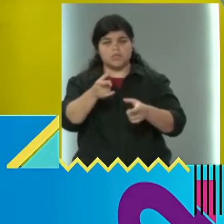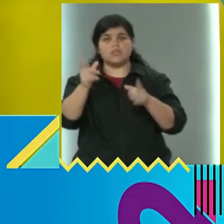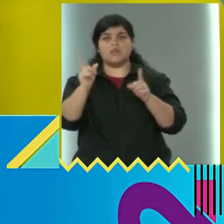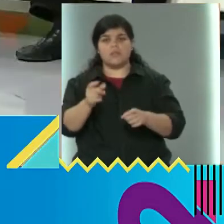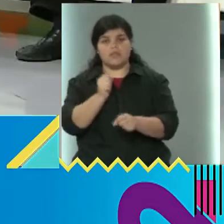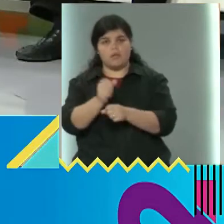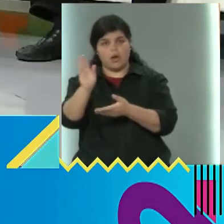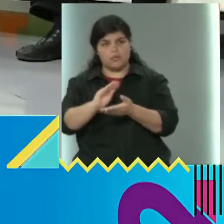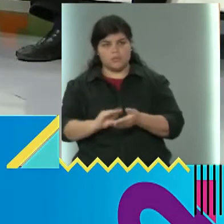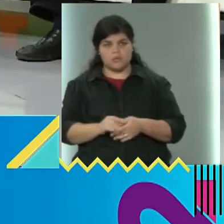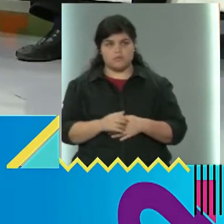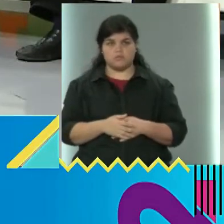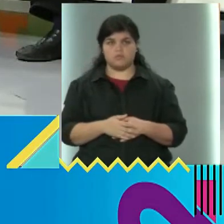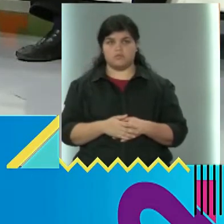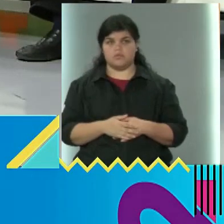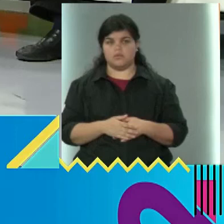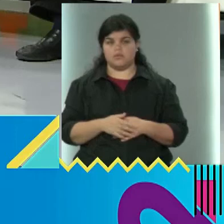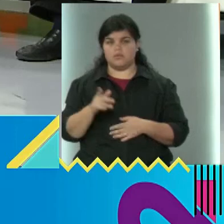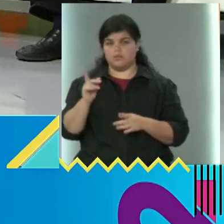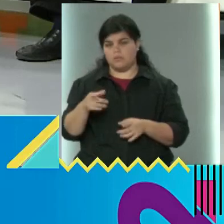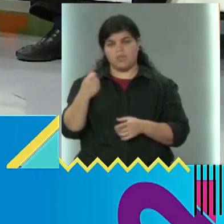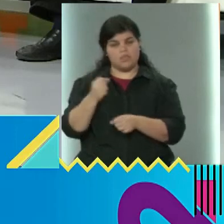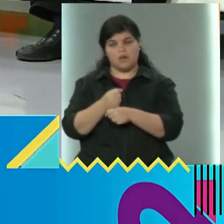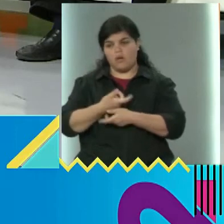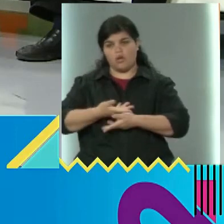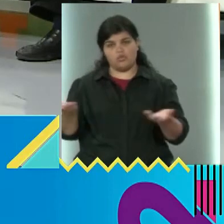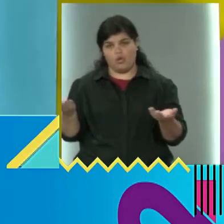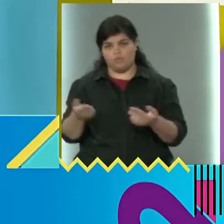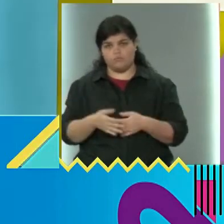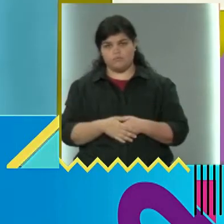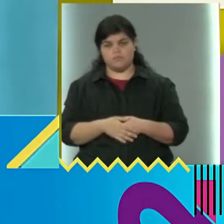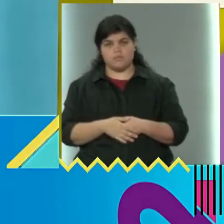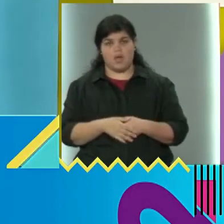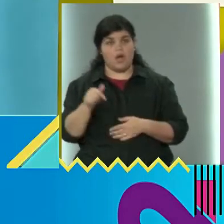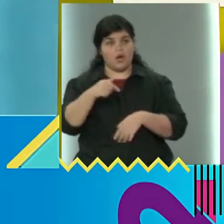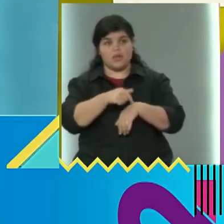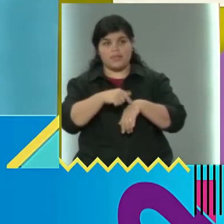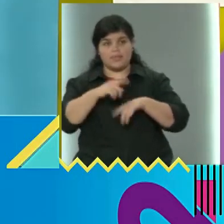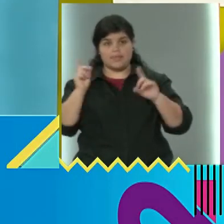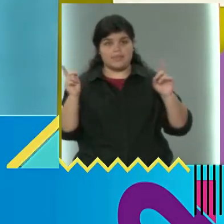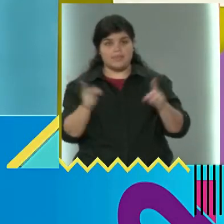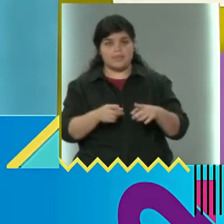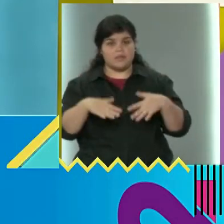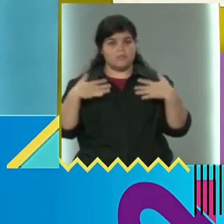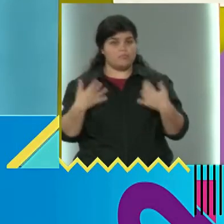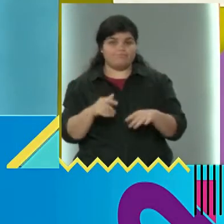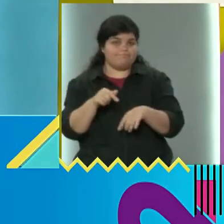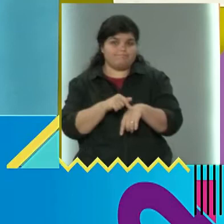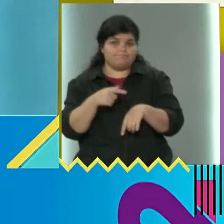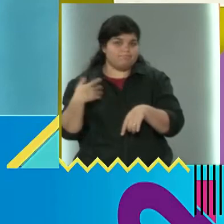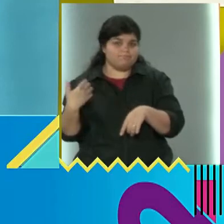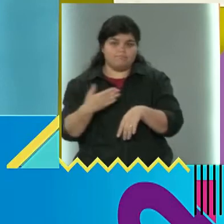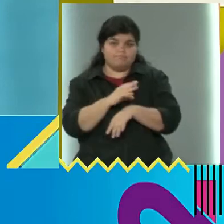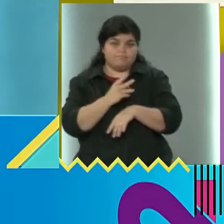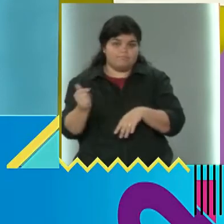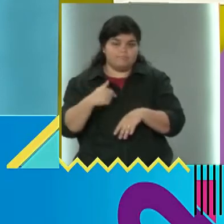trabajo para todos y es bueno también ese tipo de trabajo. Bueno, no nos queda tiempo, pero por supuesto que podríamos seguir hablando. Me parece que el tema de los